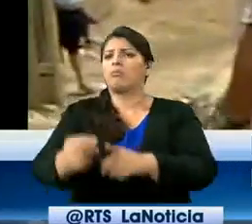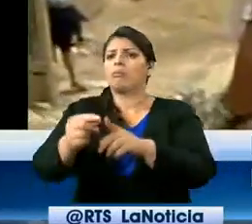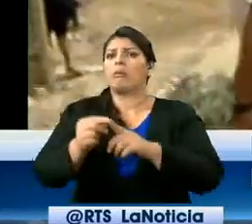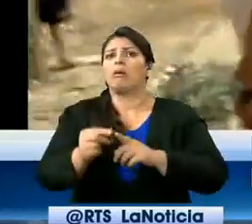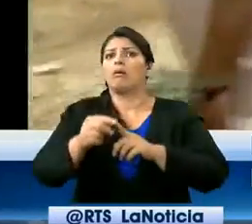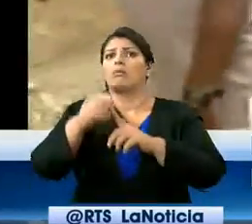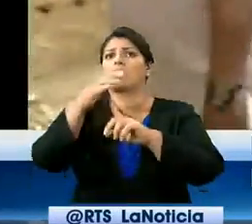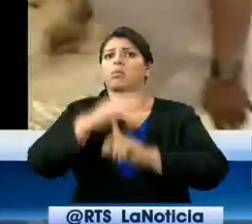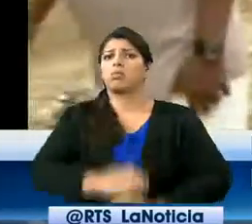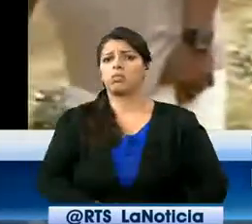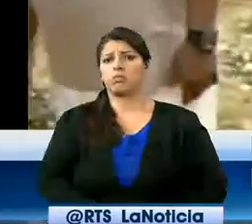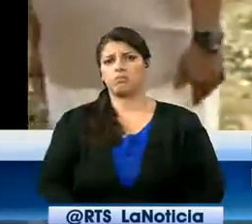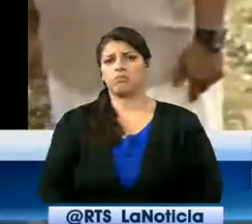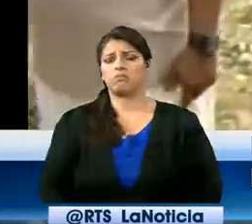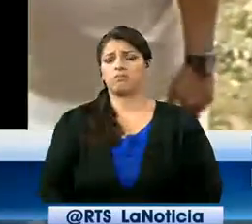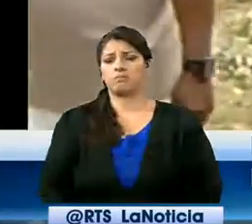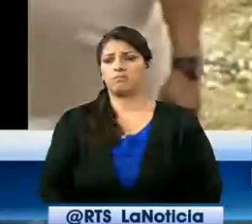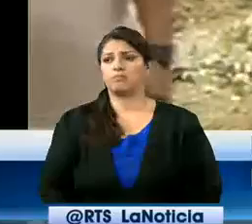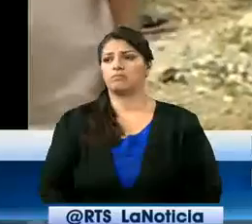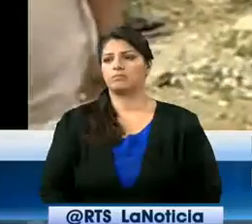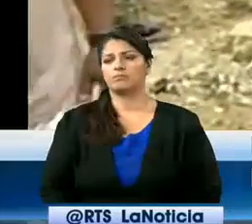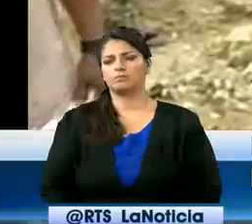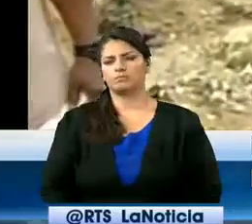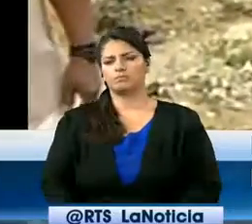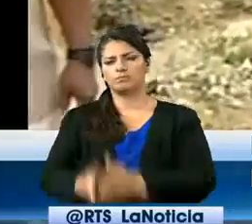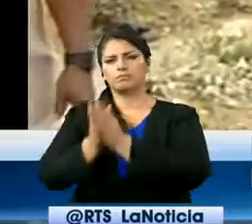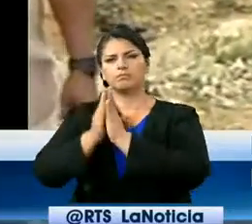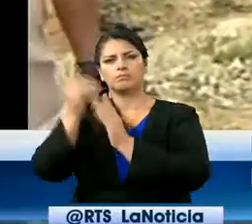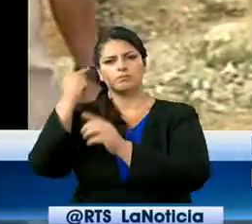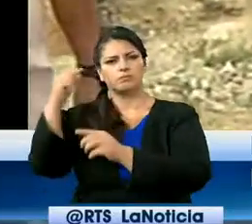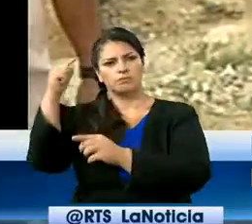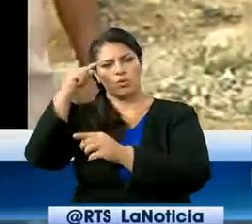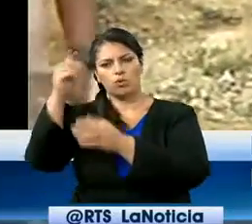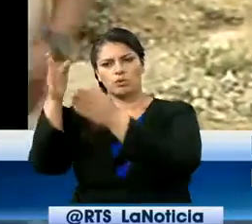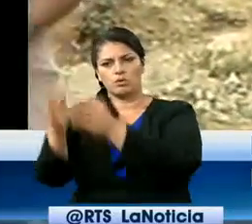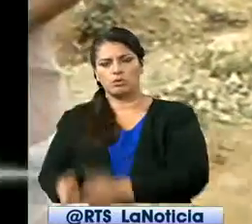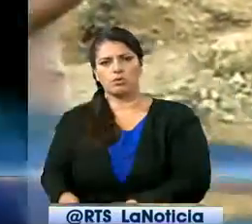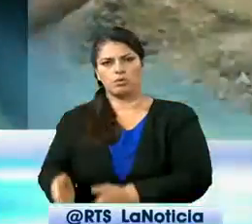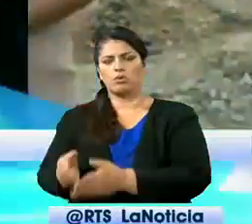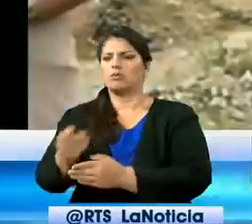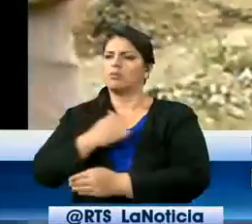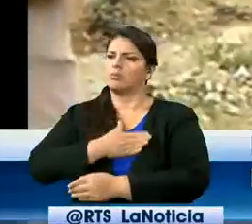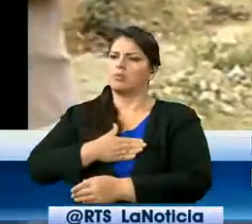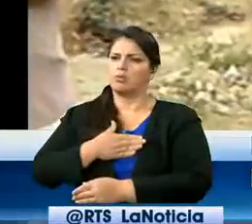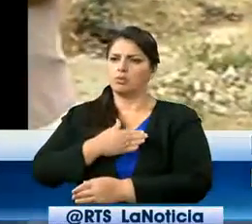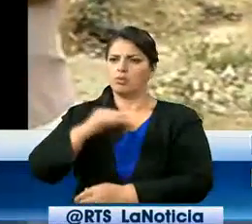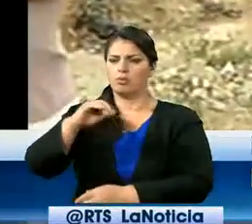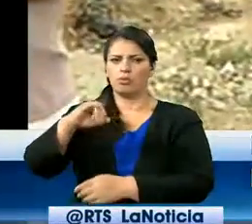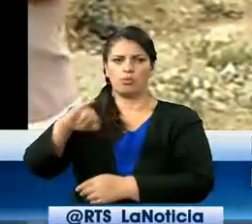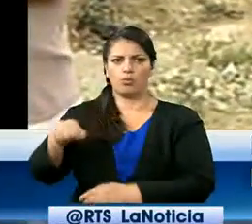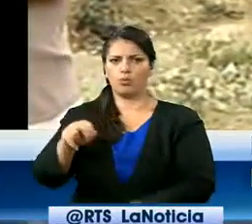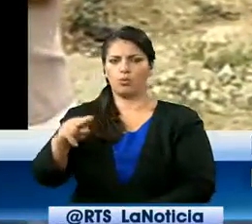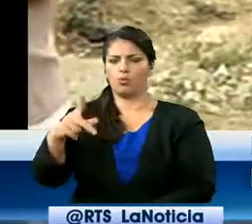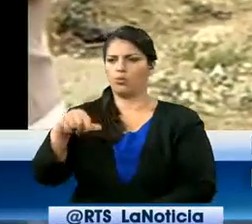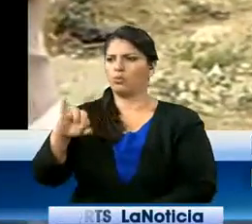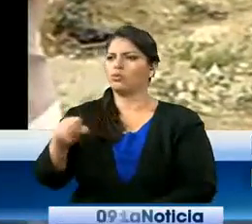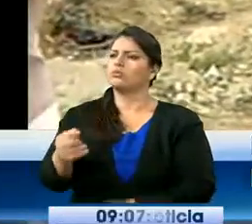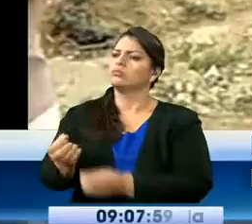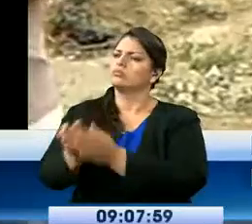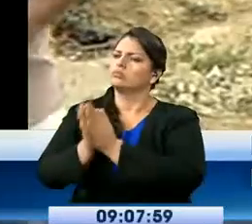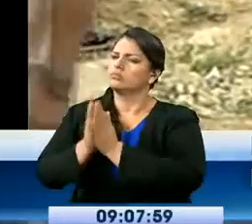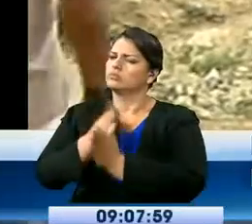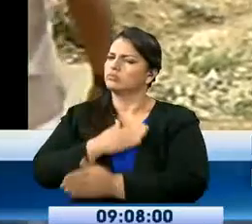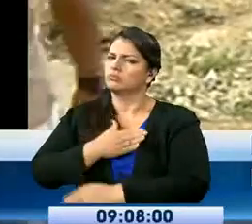gobernador, para que se envíe una brigada de la gobernación para que se investigue qué pasa aquí y que se haga el nexo con CENEL, Unidad de Negocios Guayaquil, para